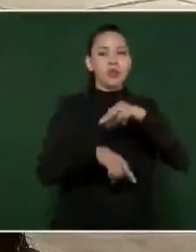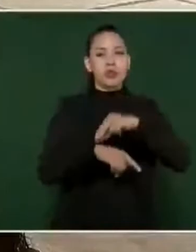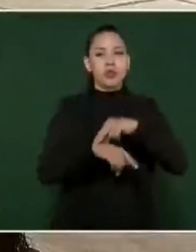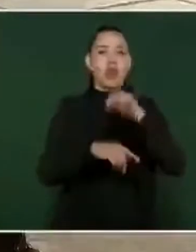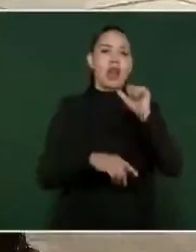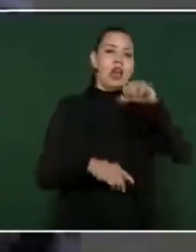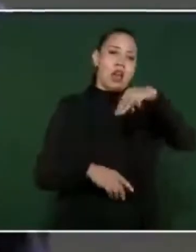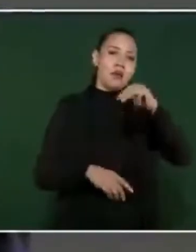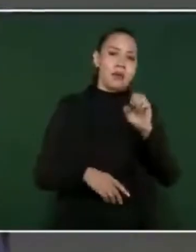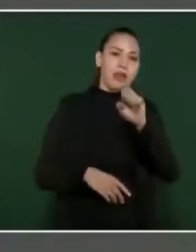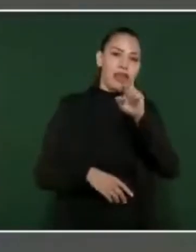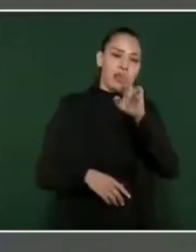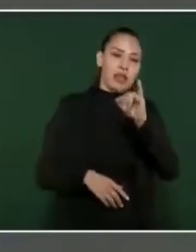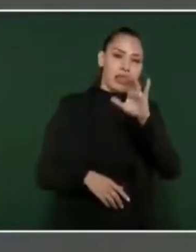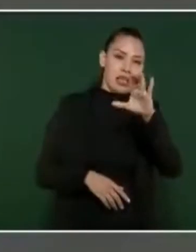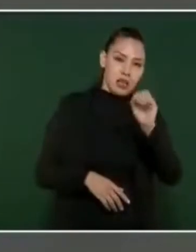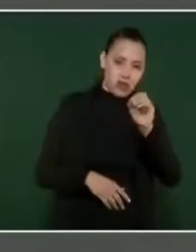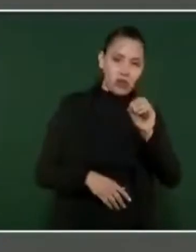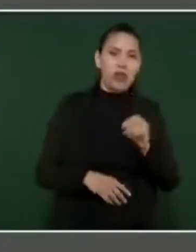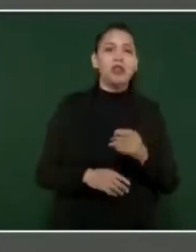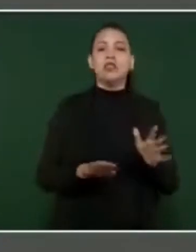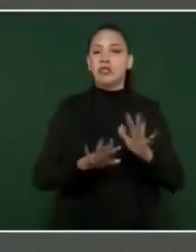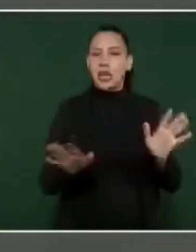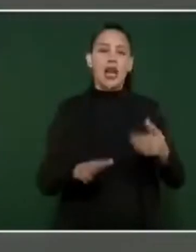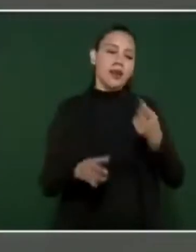la confianza de que él,